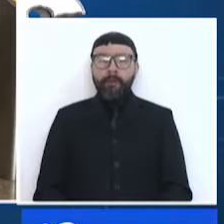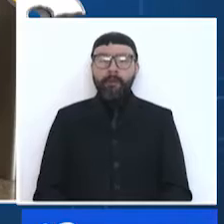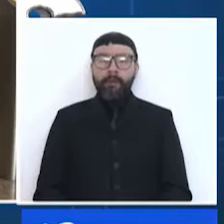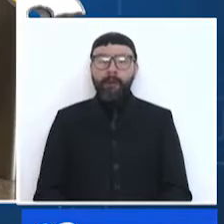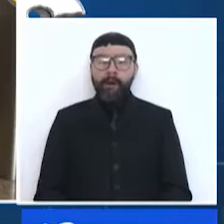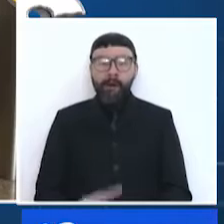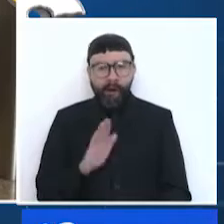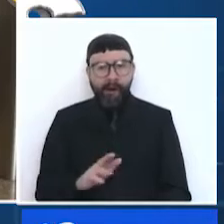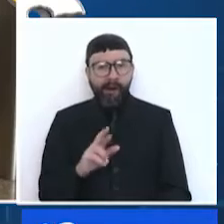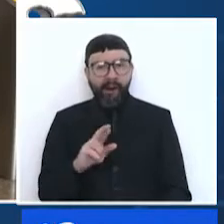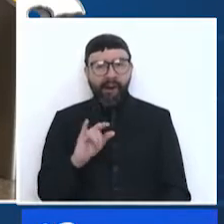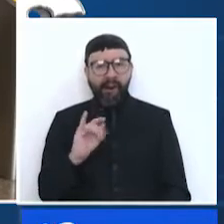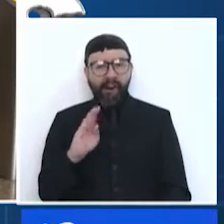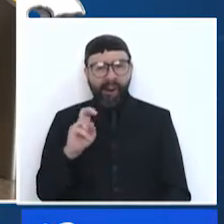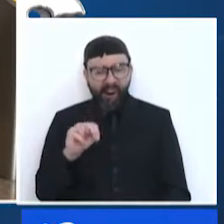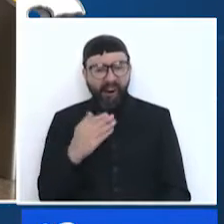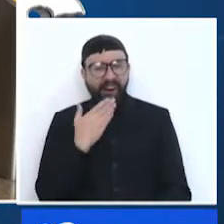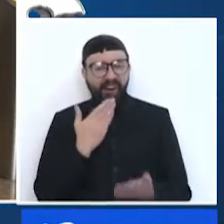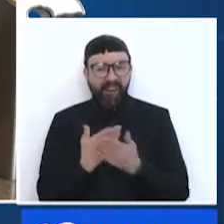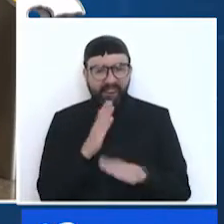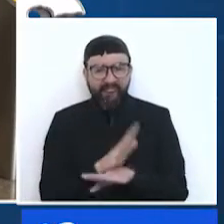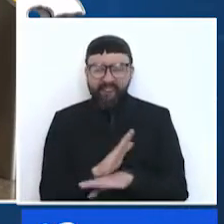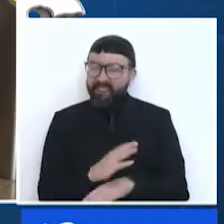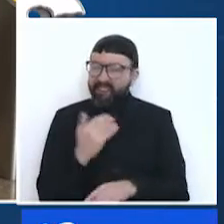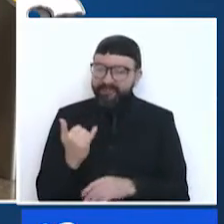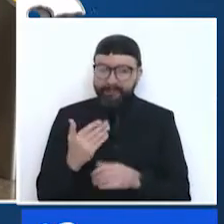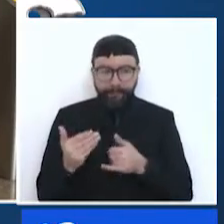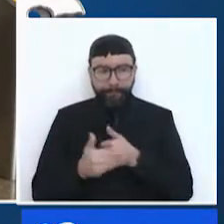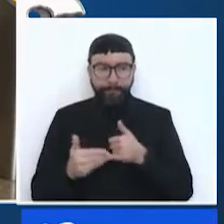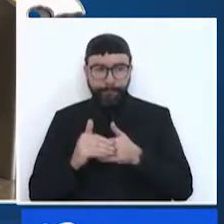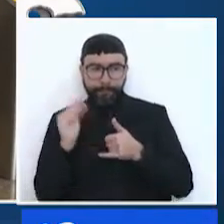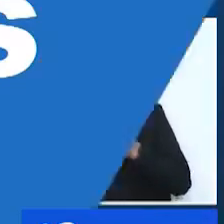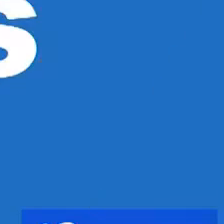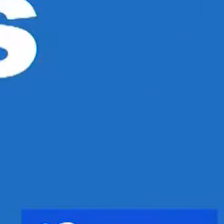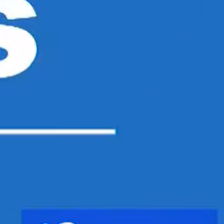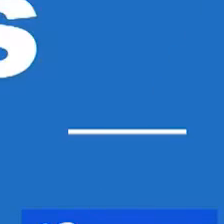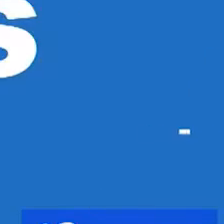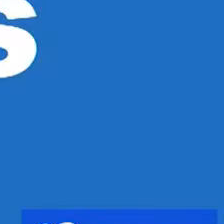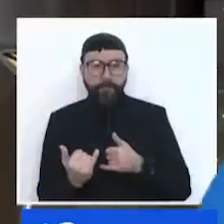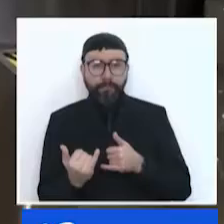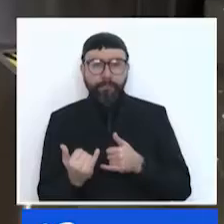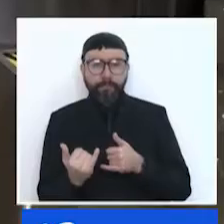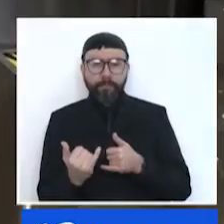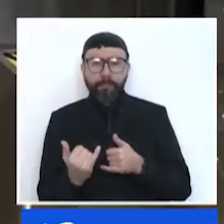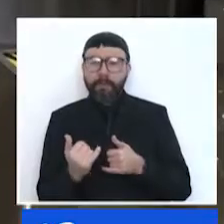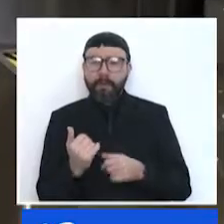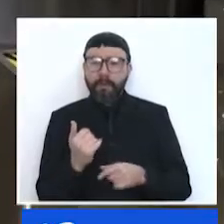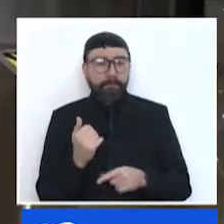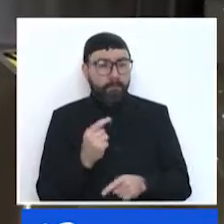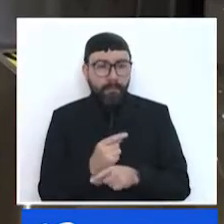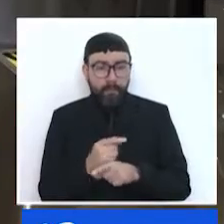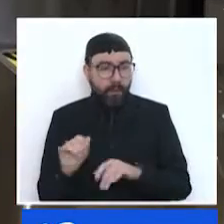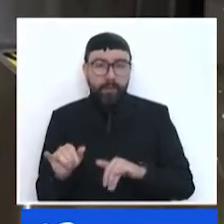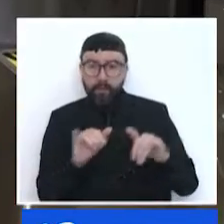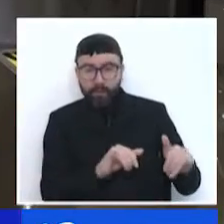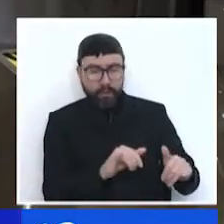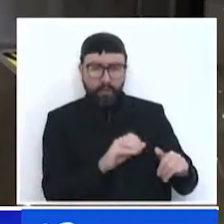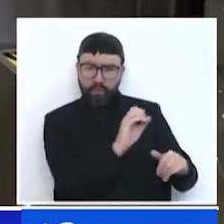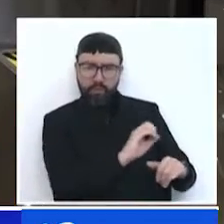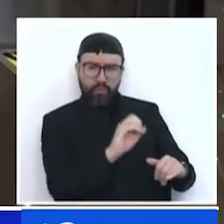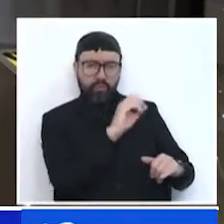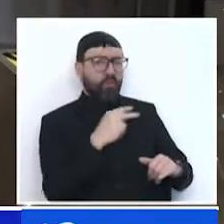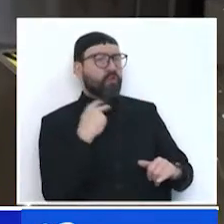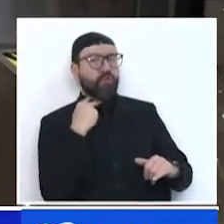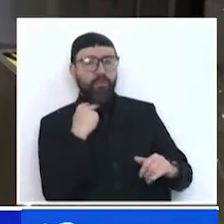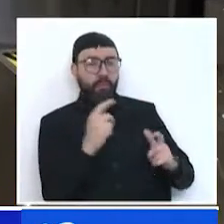Rubén, buenas tardes. Le cuento, y es que aquí en el departamento del Quindío, si bien no hay el mismo nivel de casos positivos que se presentó entre octubre, noviembre y